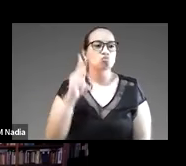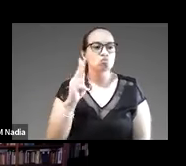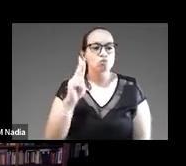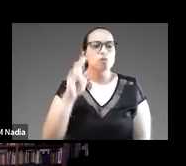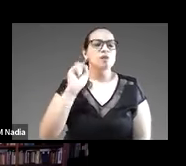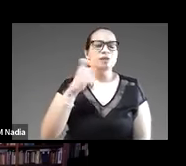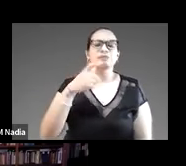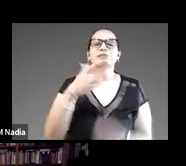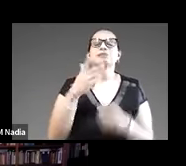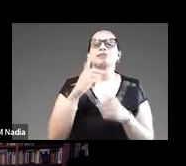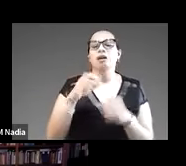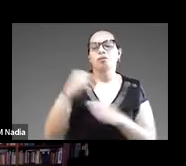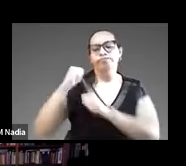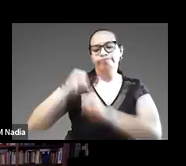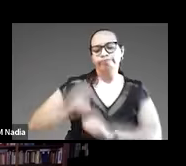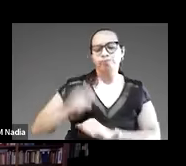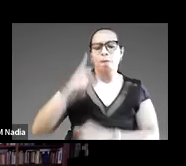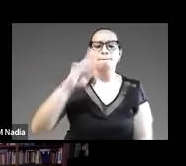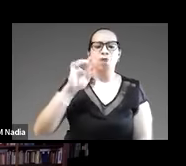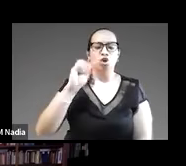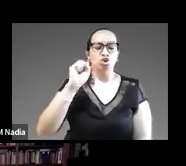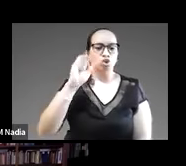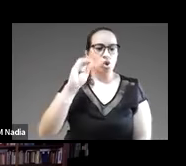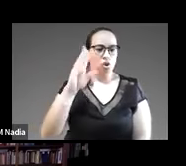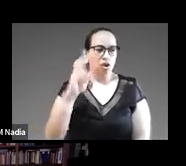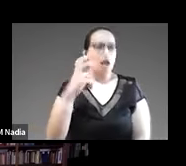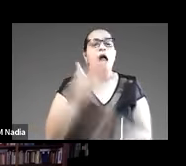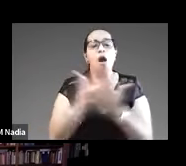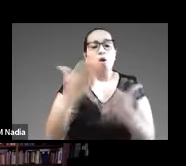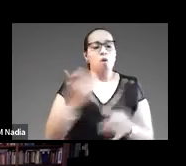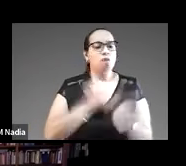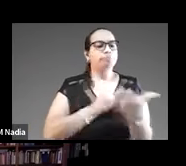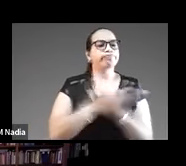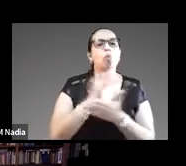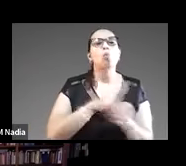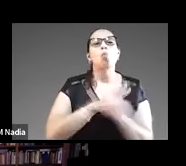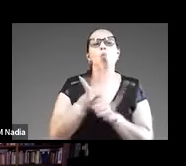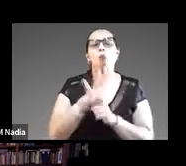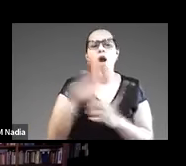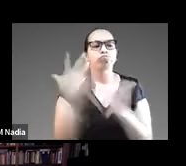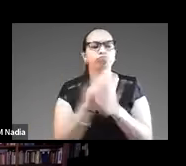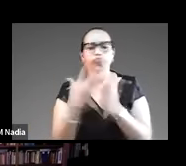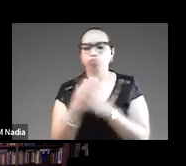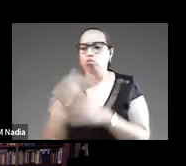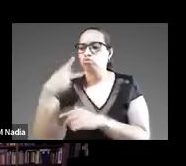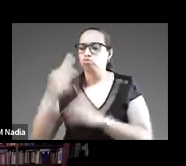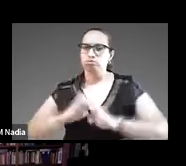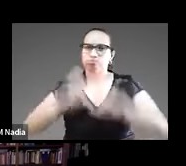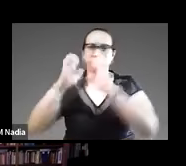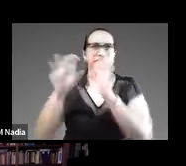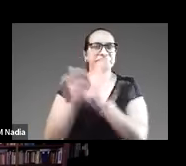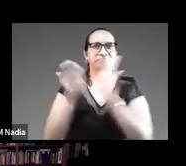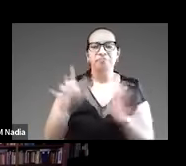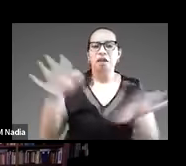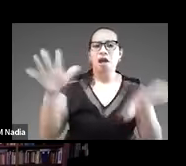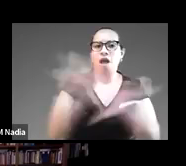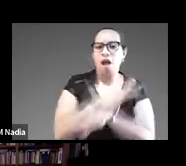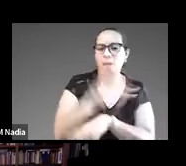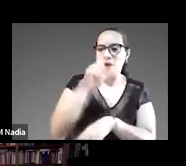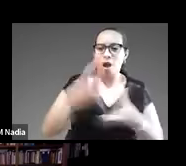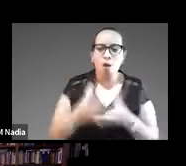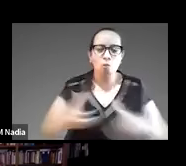la gente está decidiendo qué arreglar de su unidad, ¿no? Si cambian los tinacos, si arreglan la heladera, si